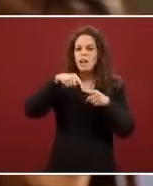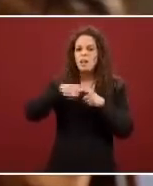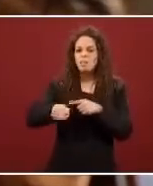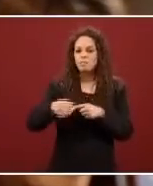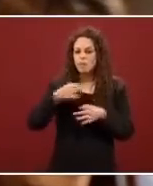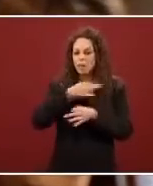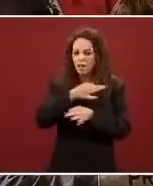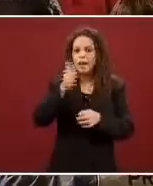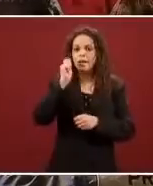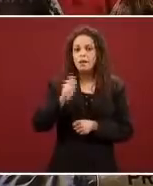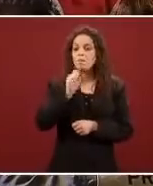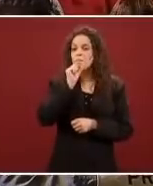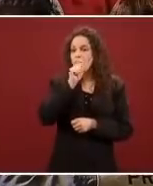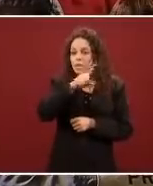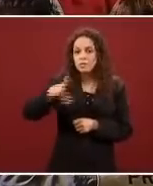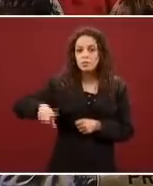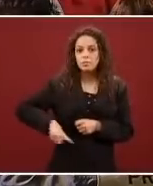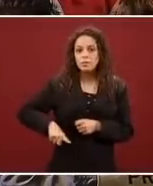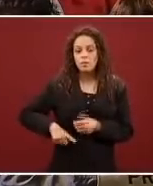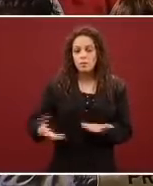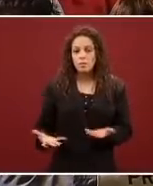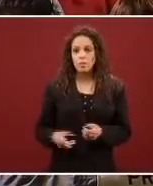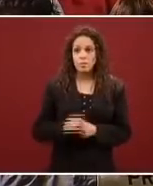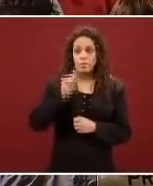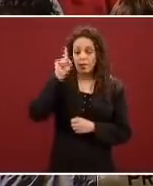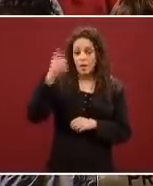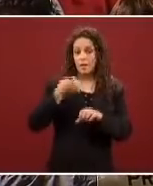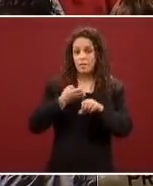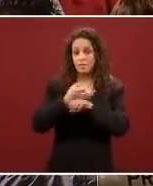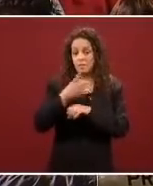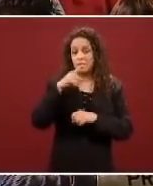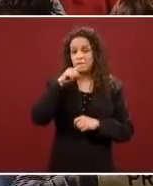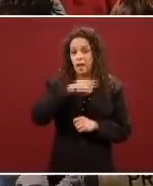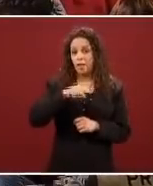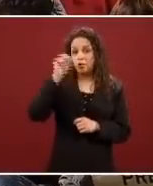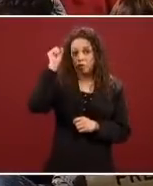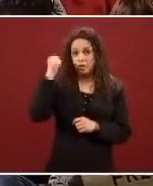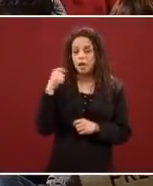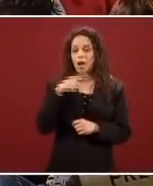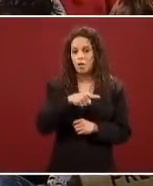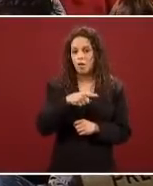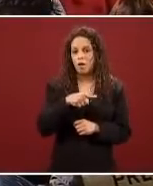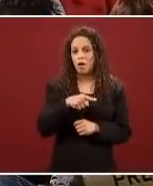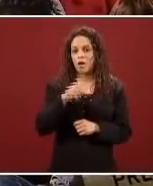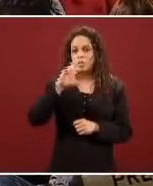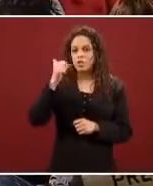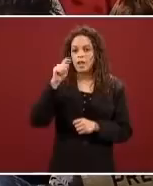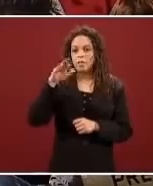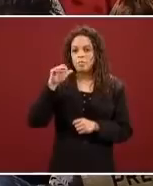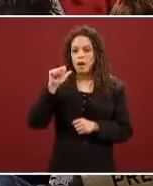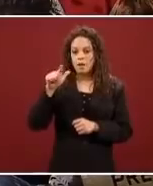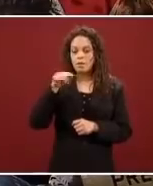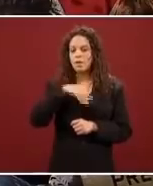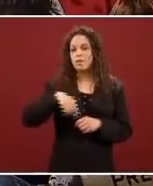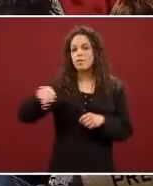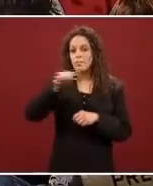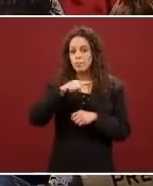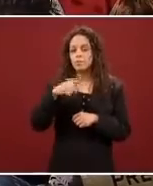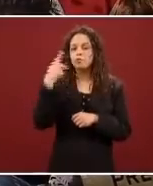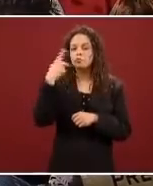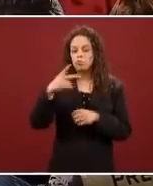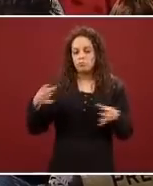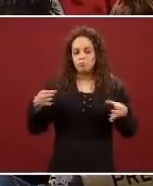vez tengan el dato del día de ayer, en el estado de Sinaloa, el alcalde Manuel Guillermo Chatman Moreno, junto con todo su gabinete, sector